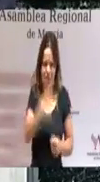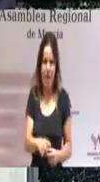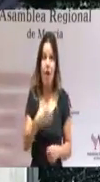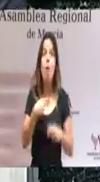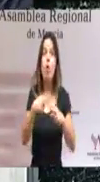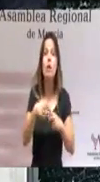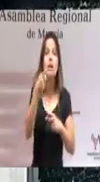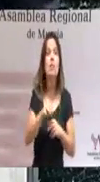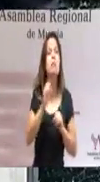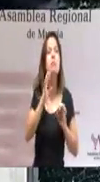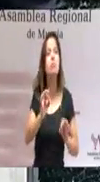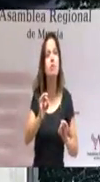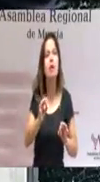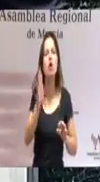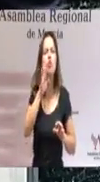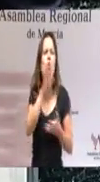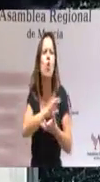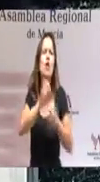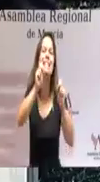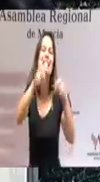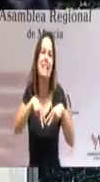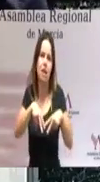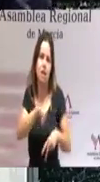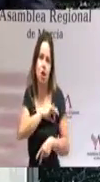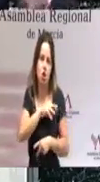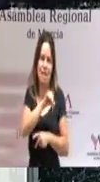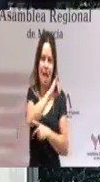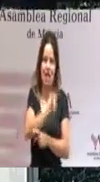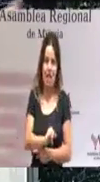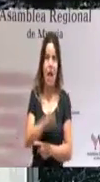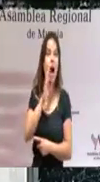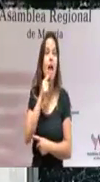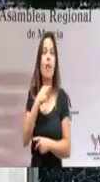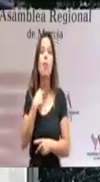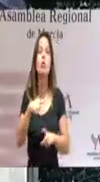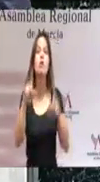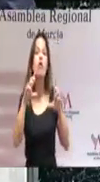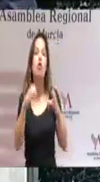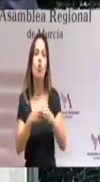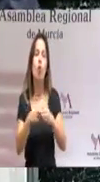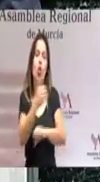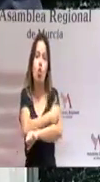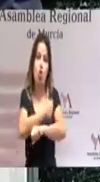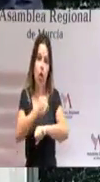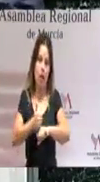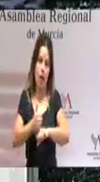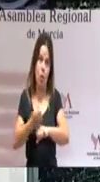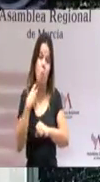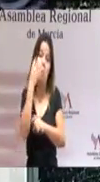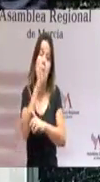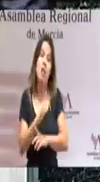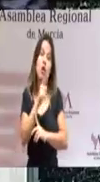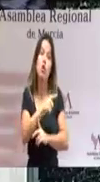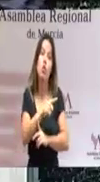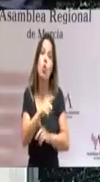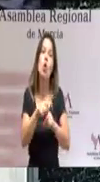políticas, evidentemente, sin corrupción, señor Sánchez. Decía el portavoz del Grupo Ciudadanos que parecía que usted no sabía